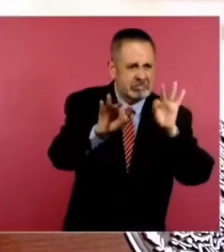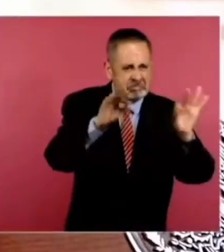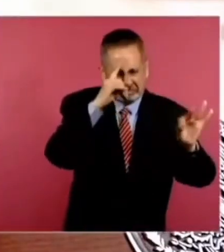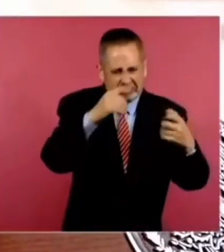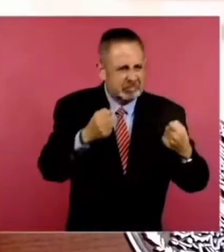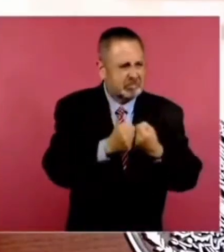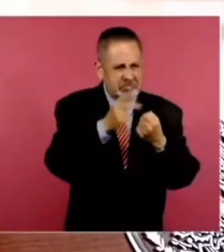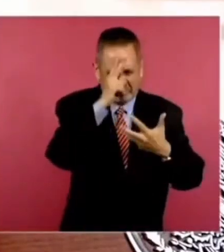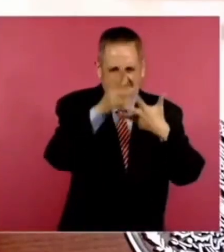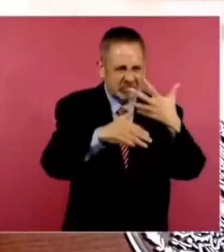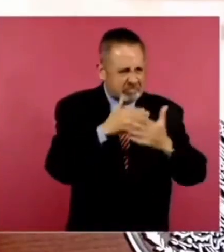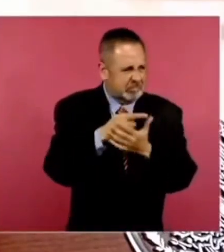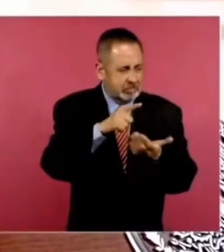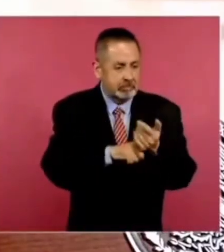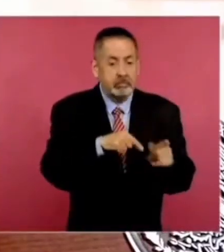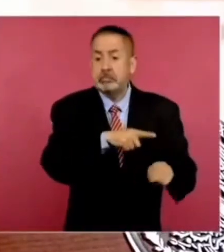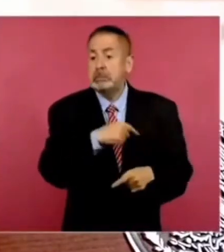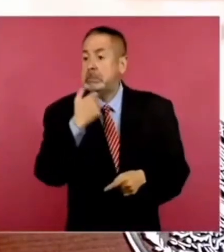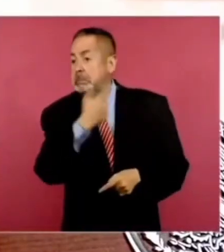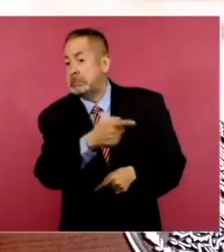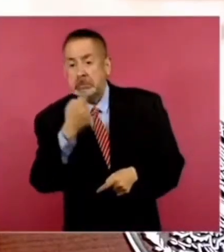de la violencia,